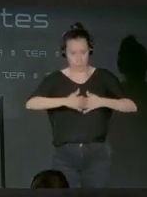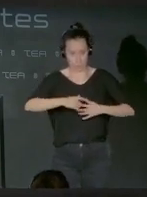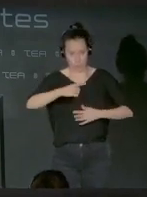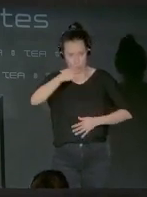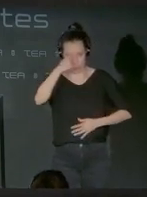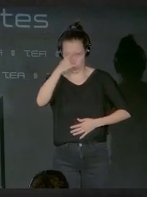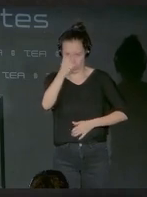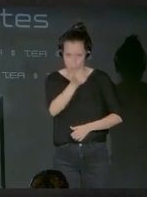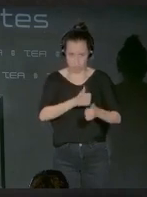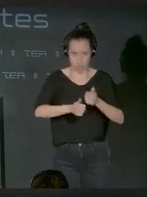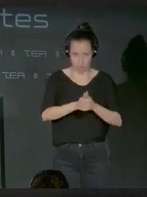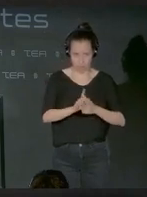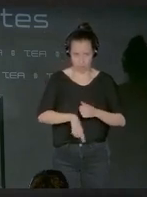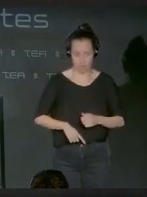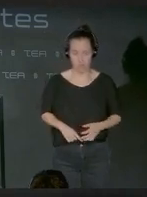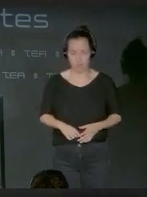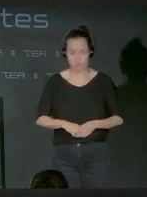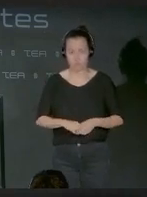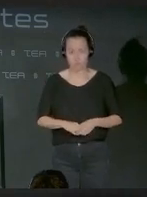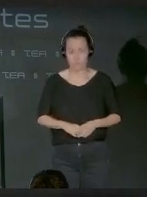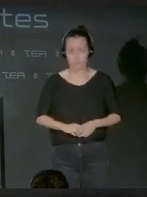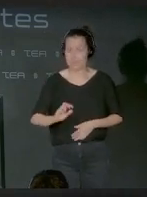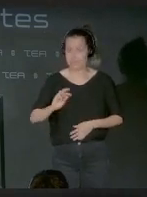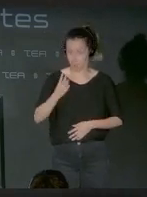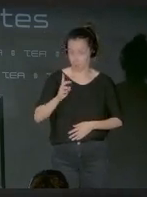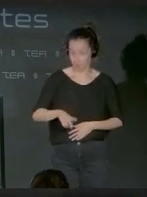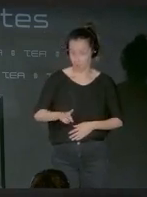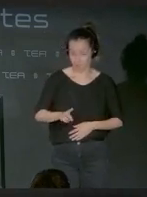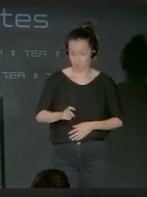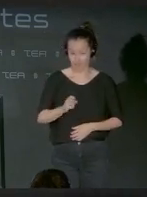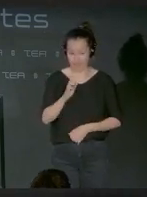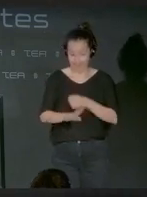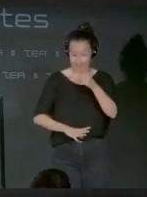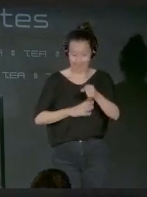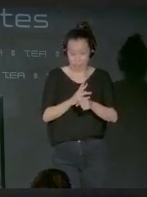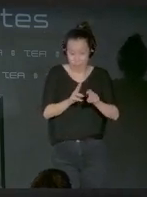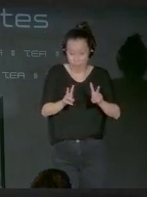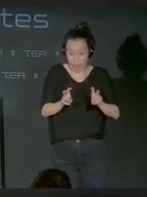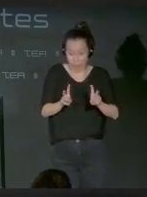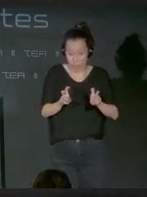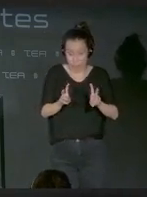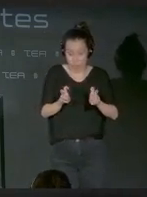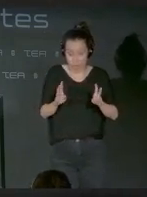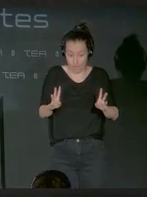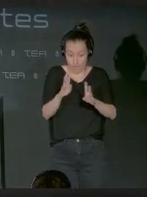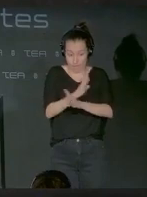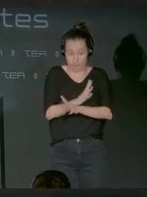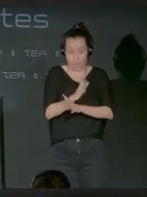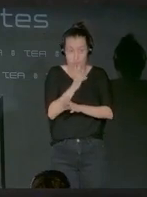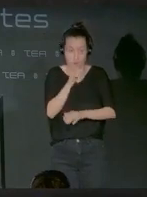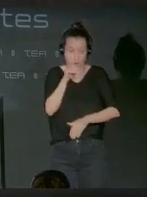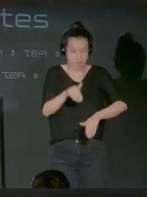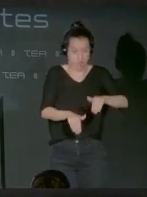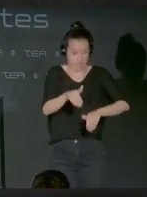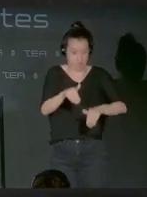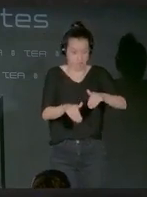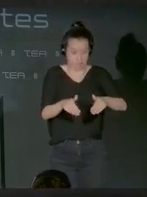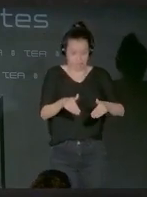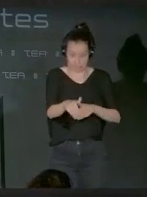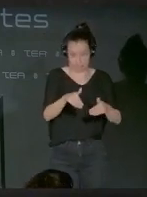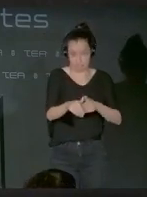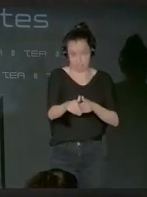en segundo lugar por la oportunidad que el inicio de una nueva legislatura en nuestro país tanto a nivel Estatal como las elecciones que se celebrarán en